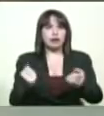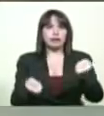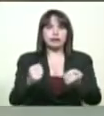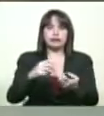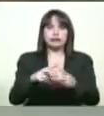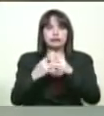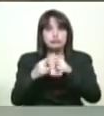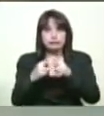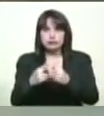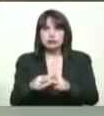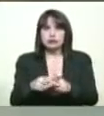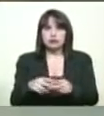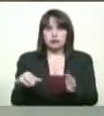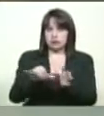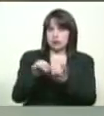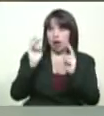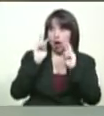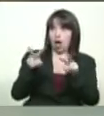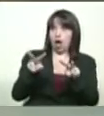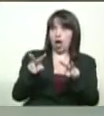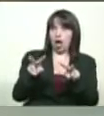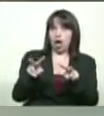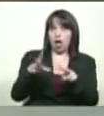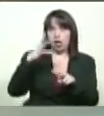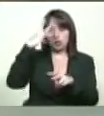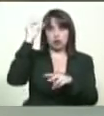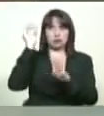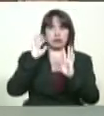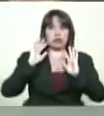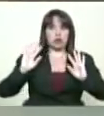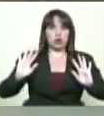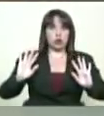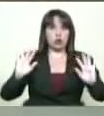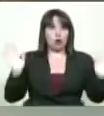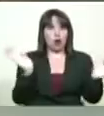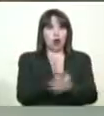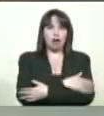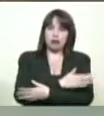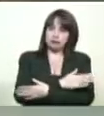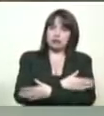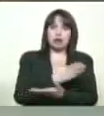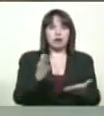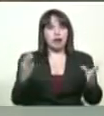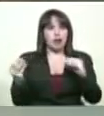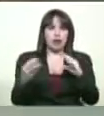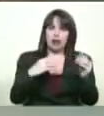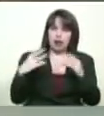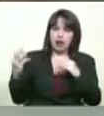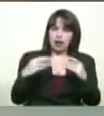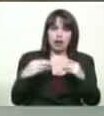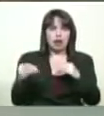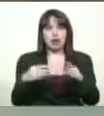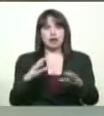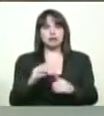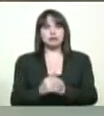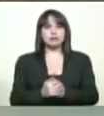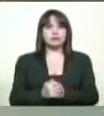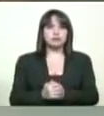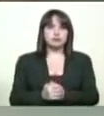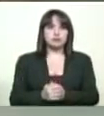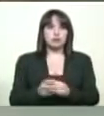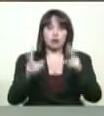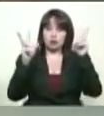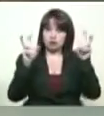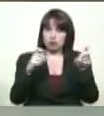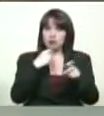y yo me acerqué y el bueno quedó asombrado de dios mío no puede ser y nos abrazamos y hablamos muchos temas y uno de los